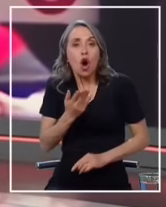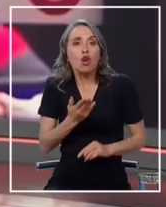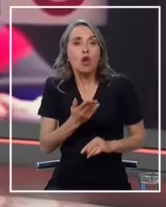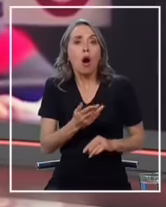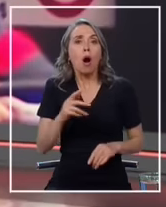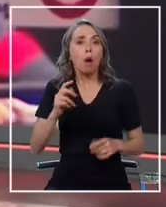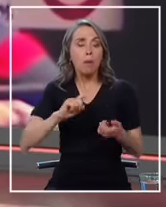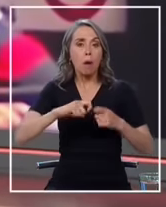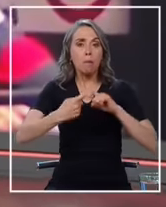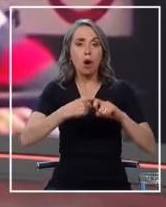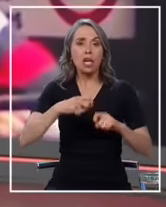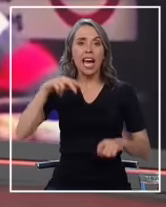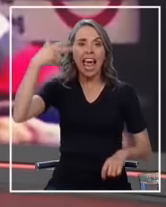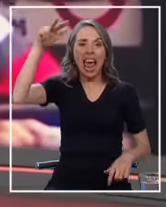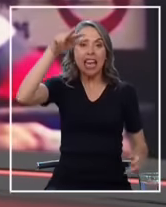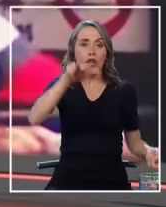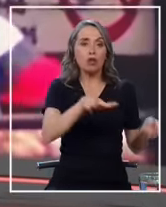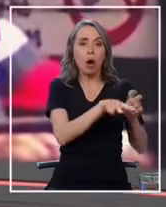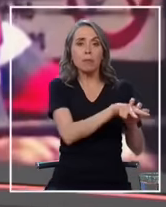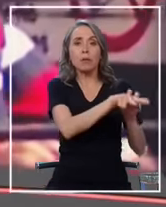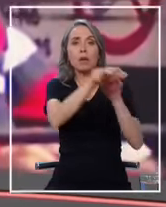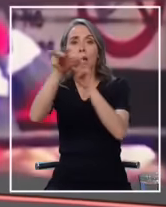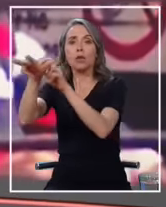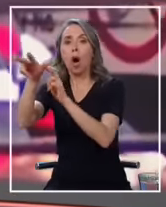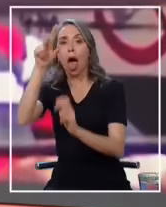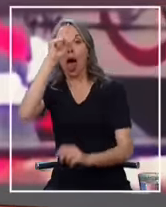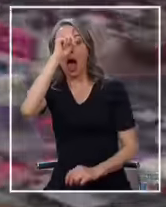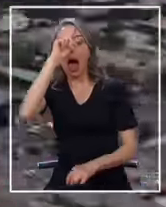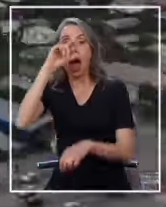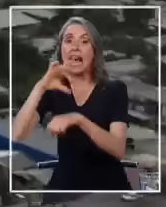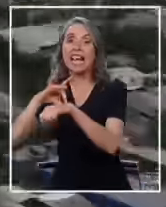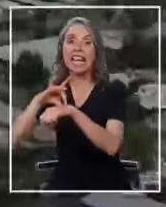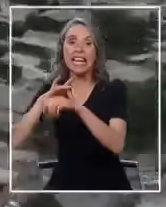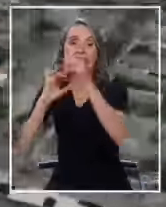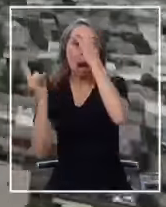este polémico traslado en helicóptero. Mire.